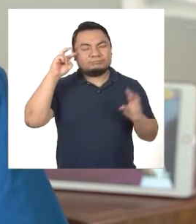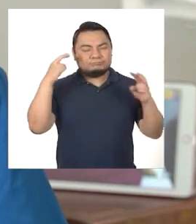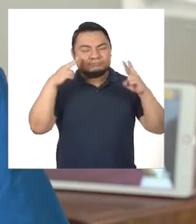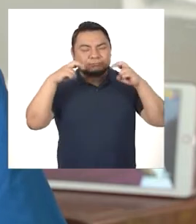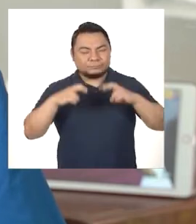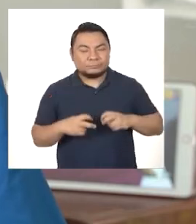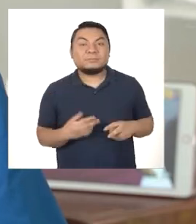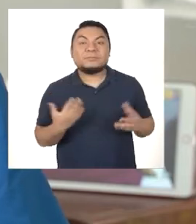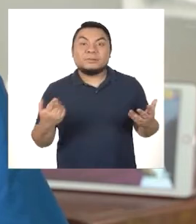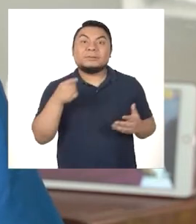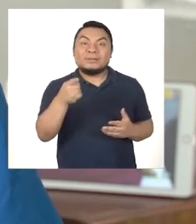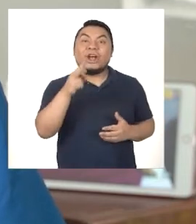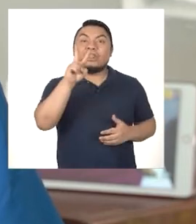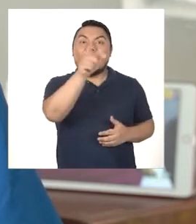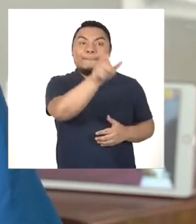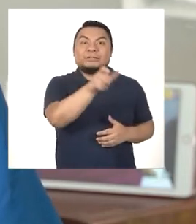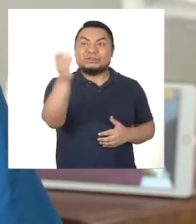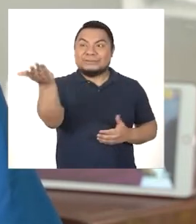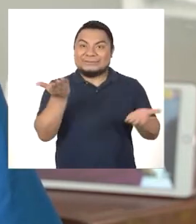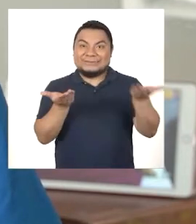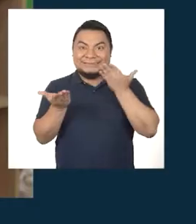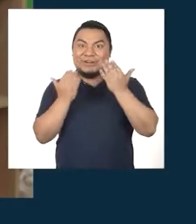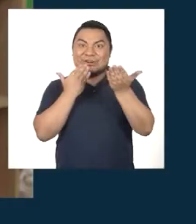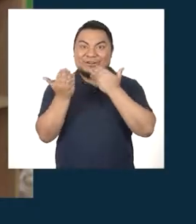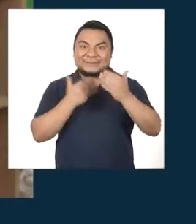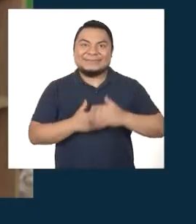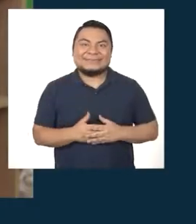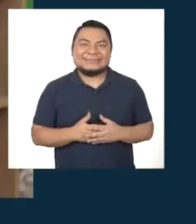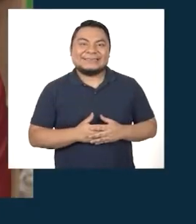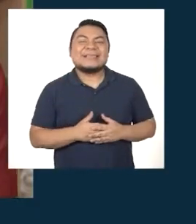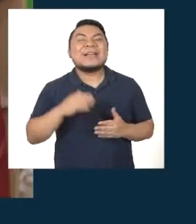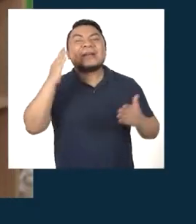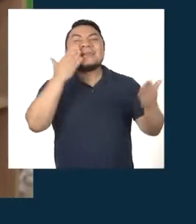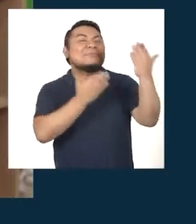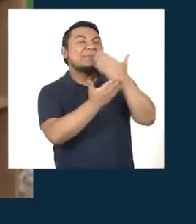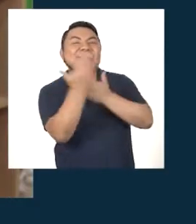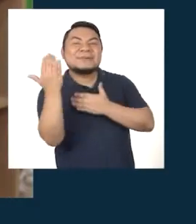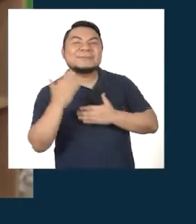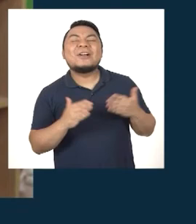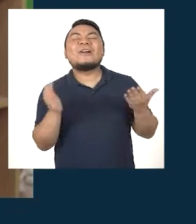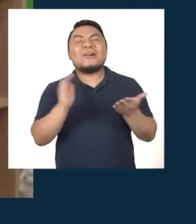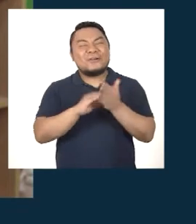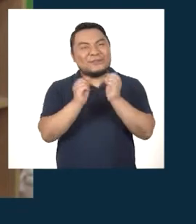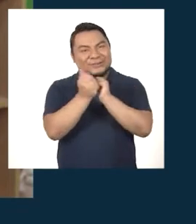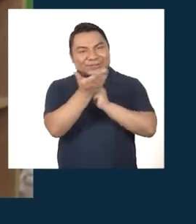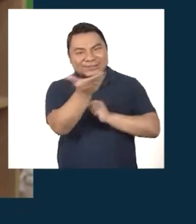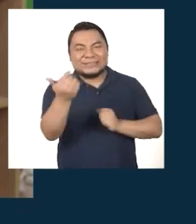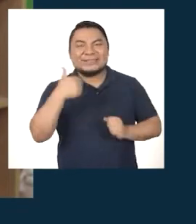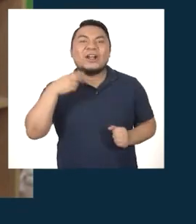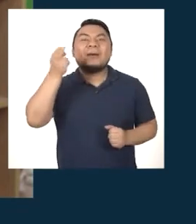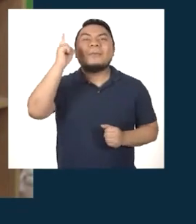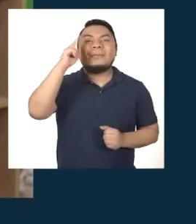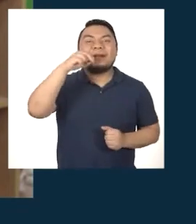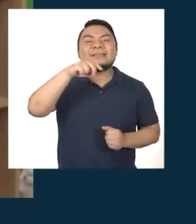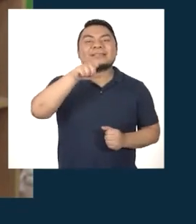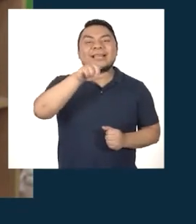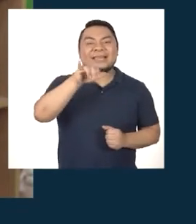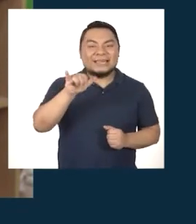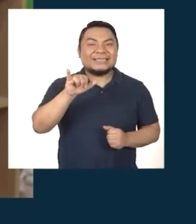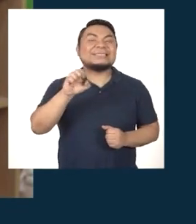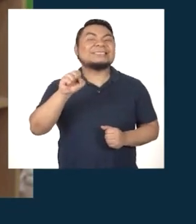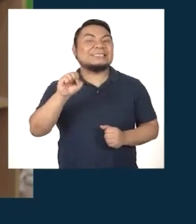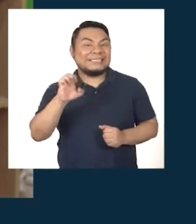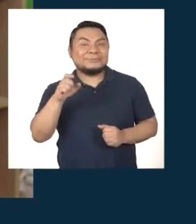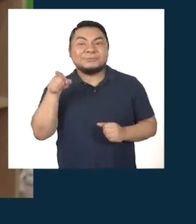situación con nuestras 2 invitadas de esta mañana. Buenos días. Nuevamente con ustedes, soy la profesora Leslie Núñez y estoy